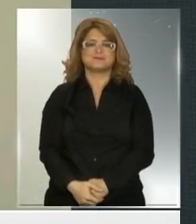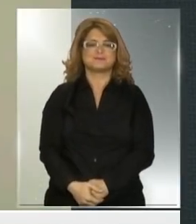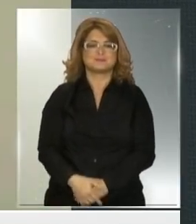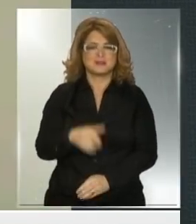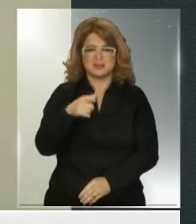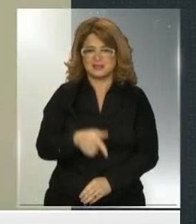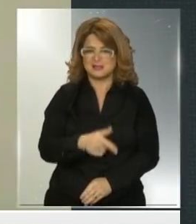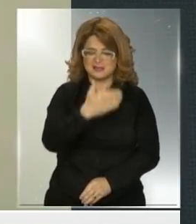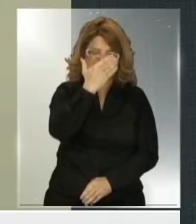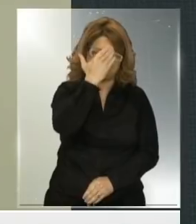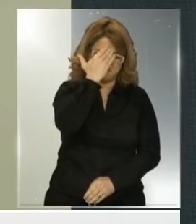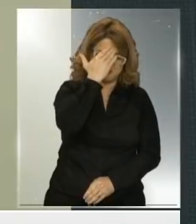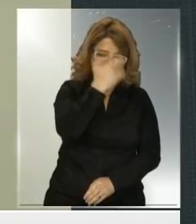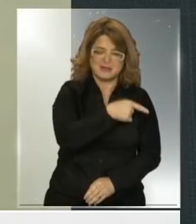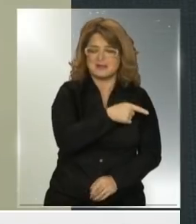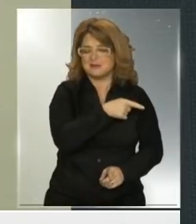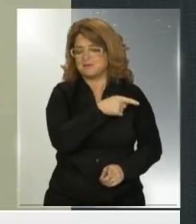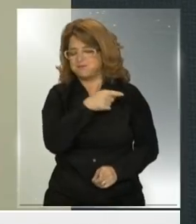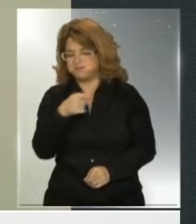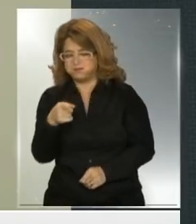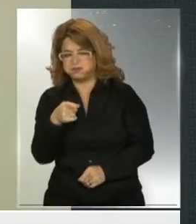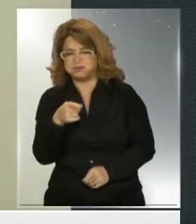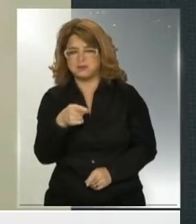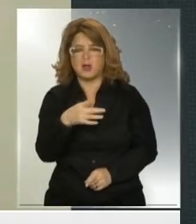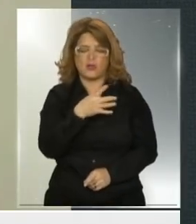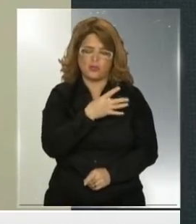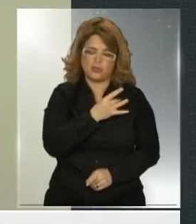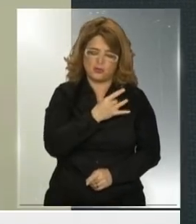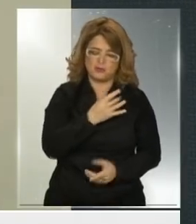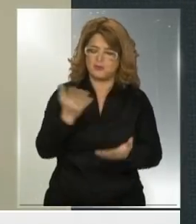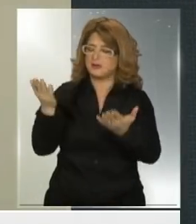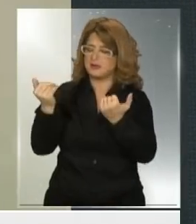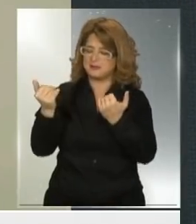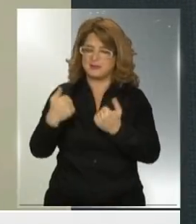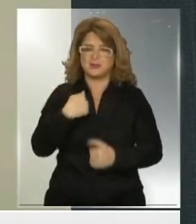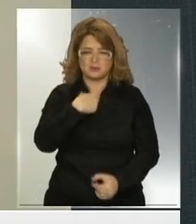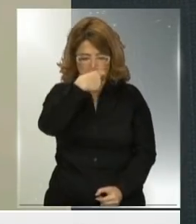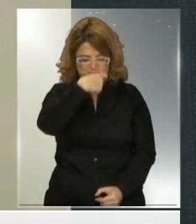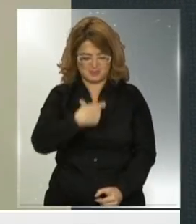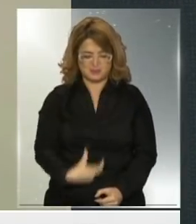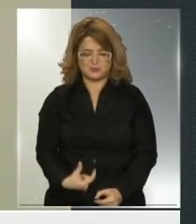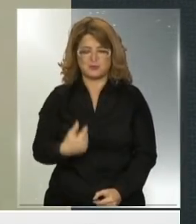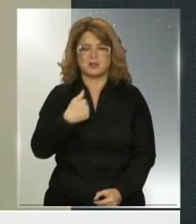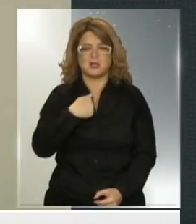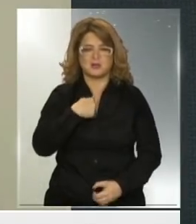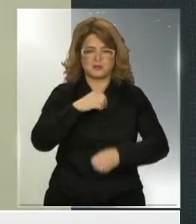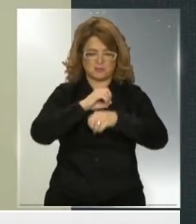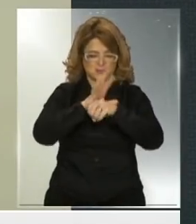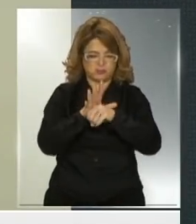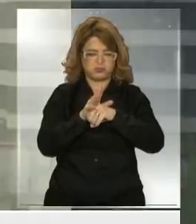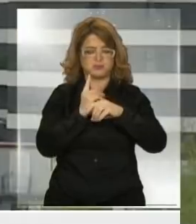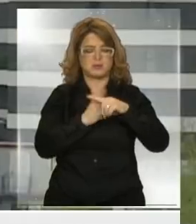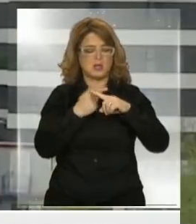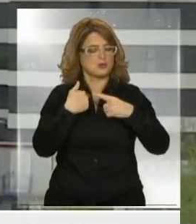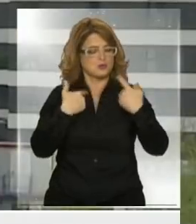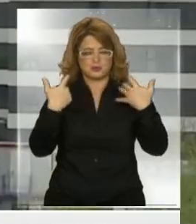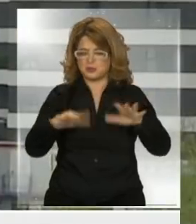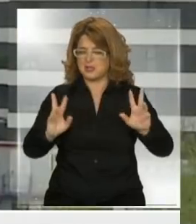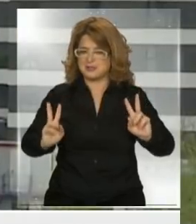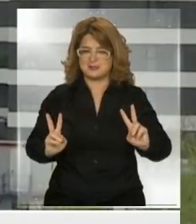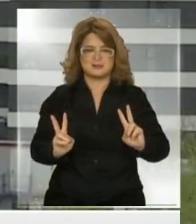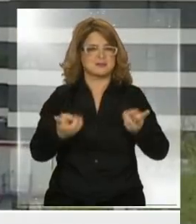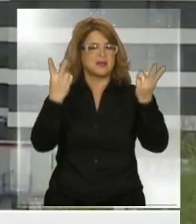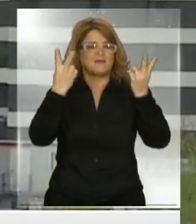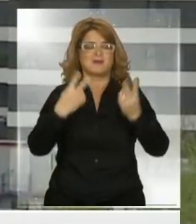Enfermedad, curación, dolor y esperanza. Así puedo resumir mi historia de paciente con COVID-19 ya recuperado.